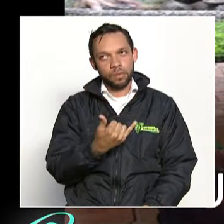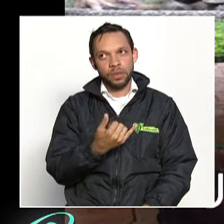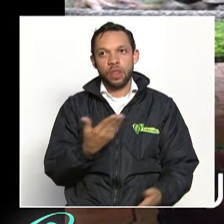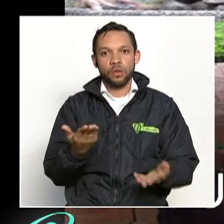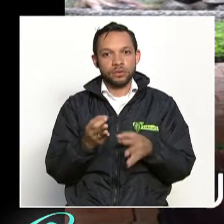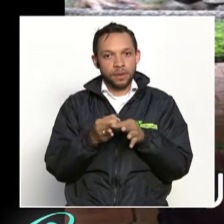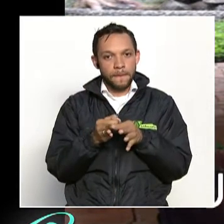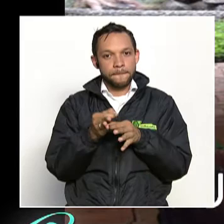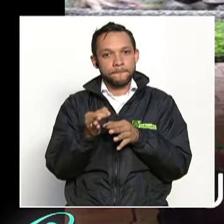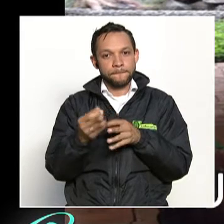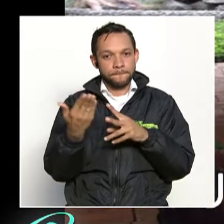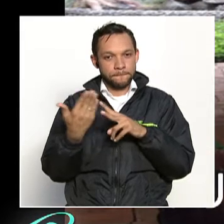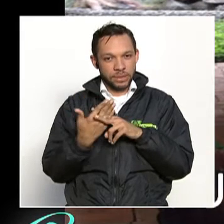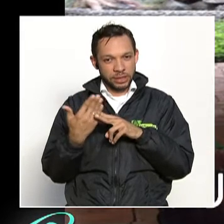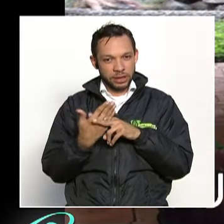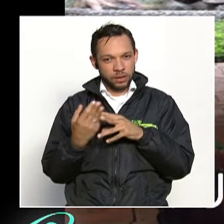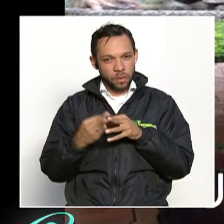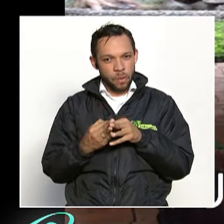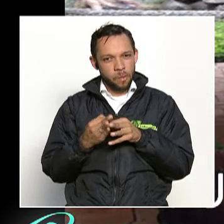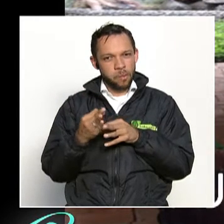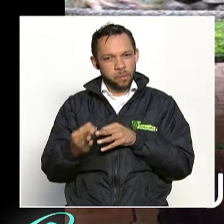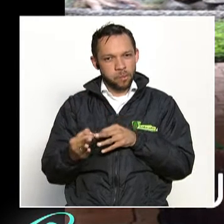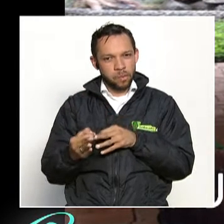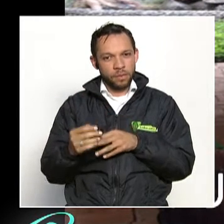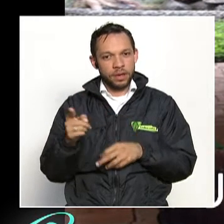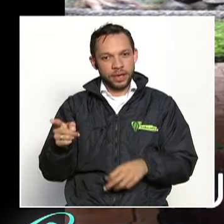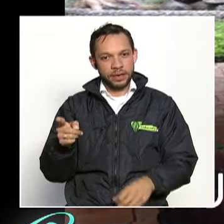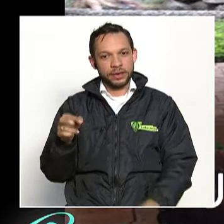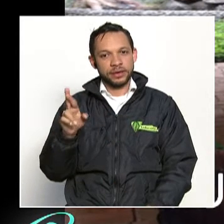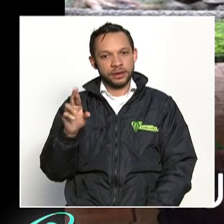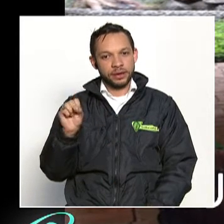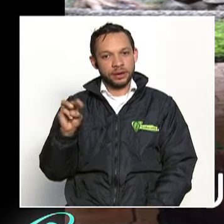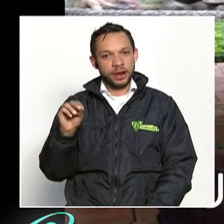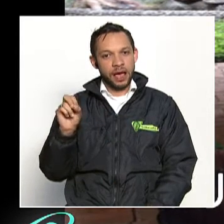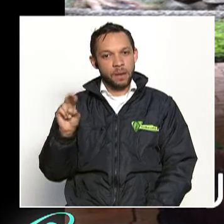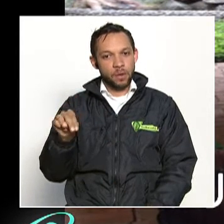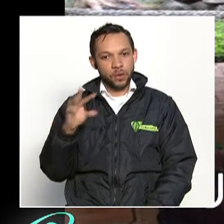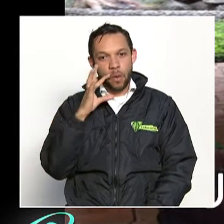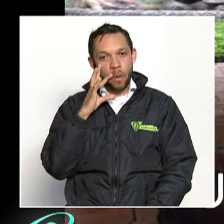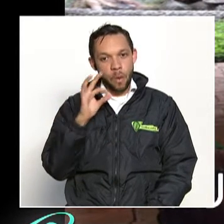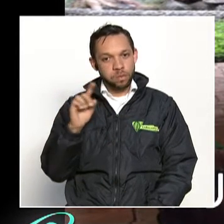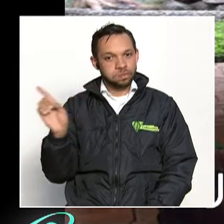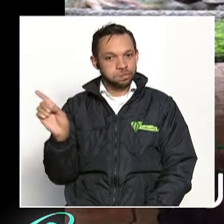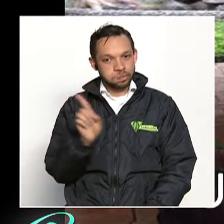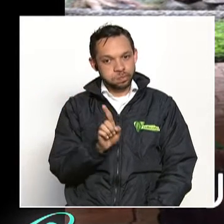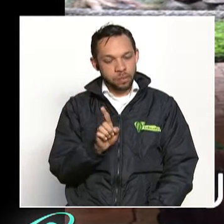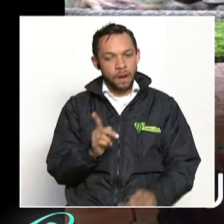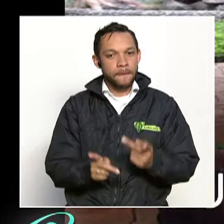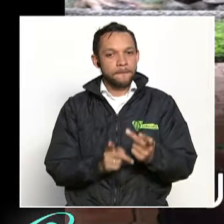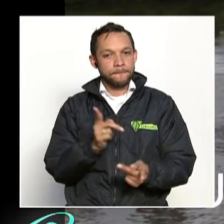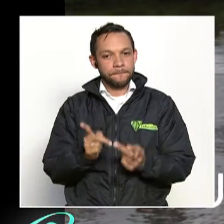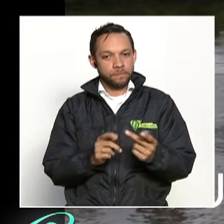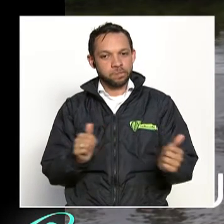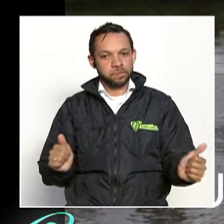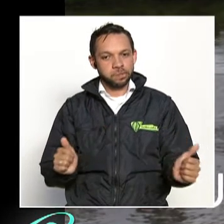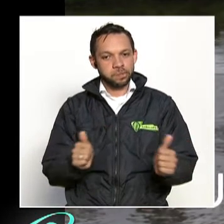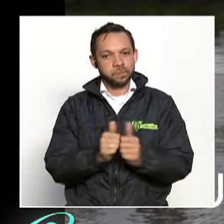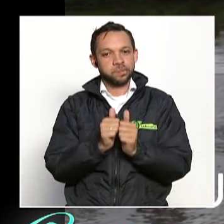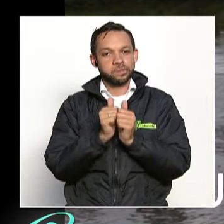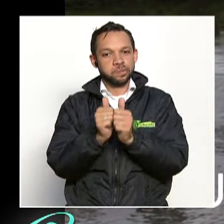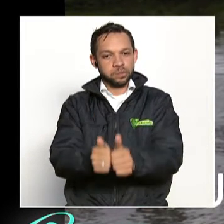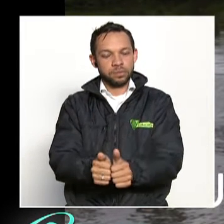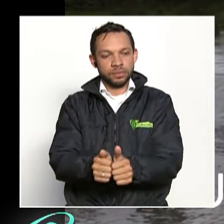de Umbría y Mistrató. Ahí ven a Ramón. Este es un sitio muy importante porque es un parque temático que recuperó